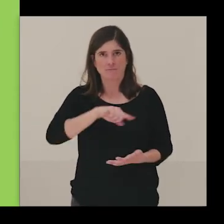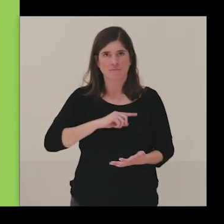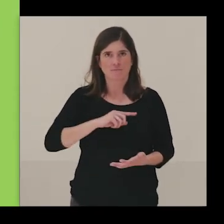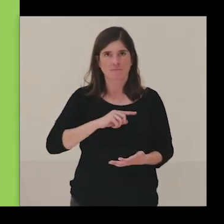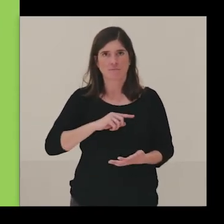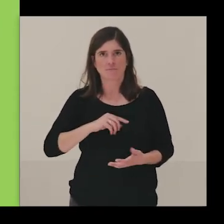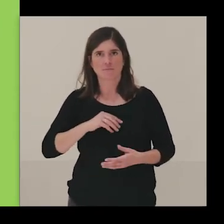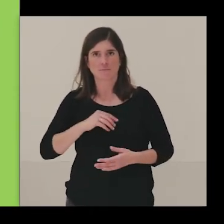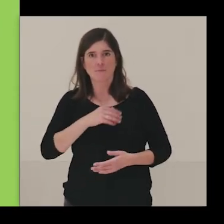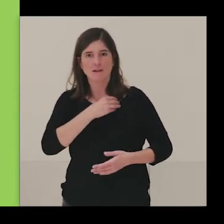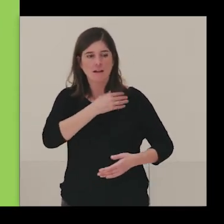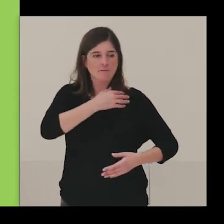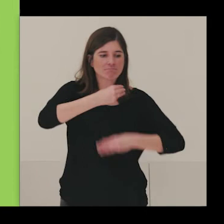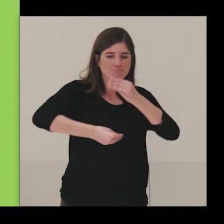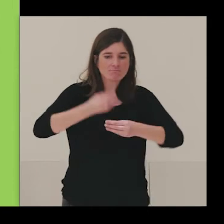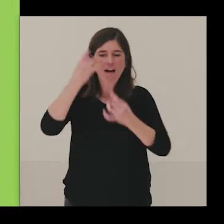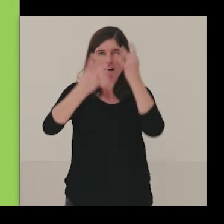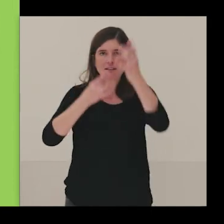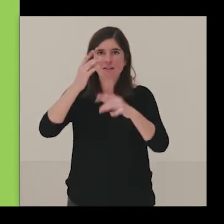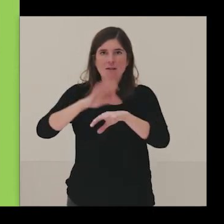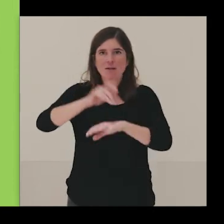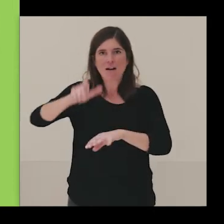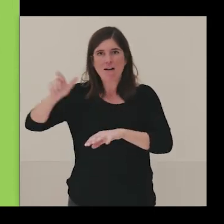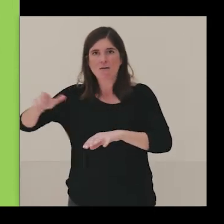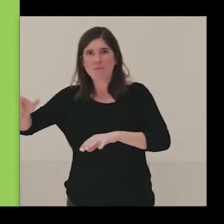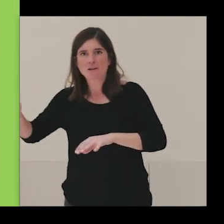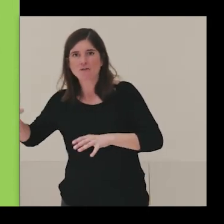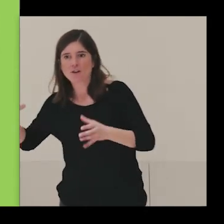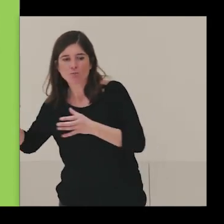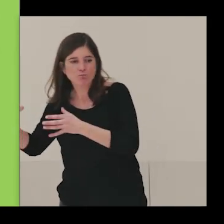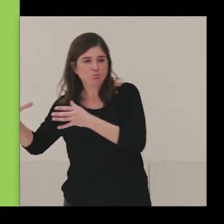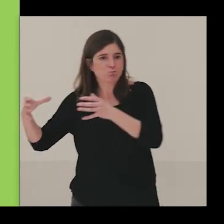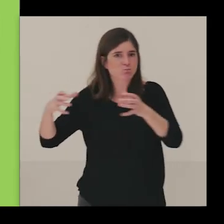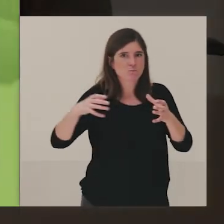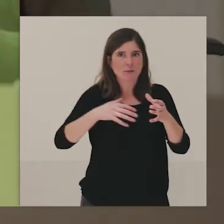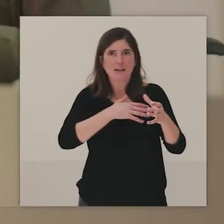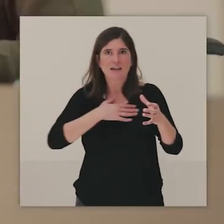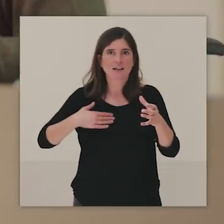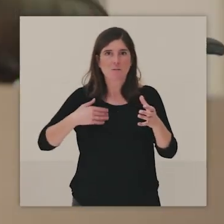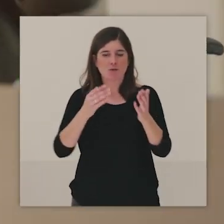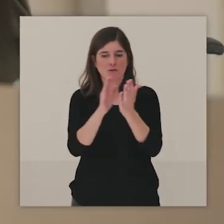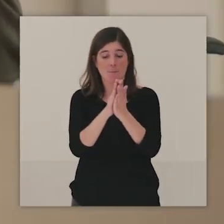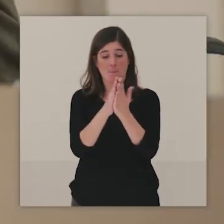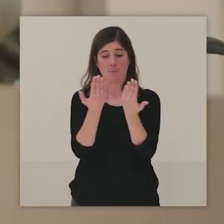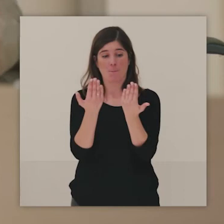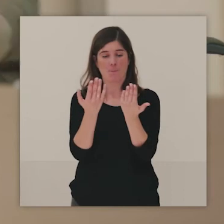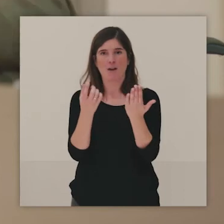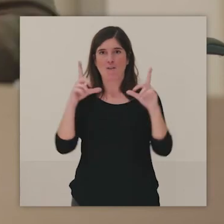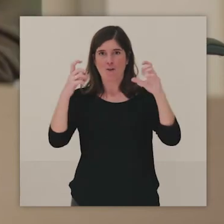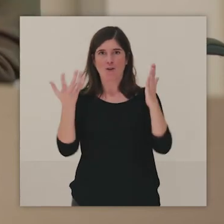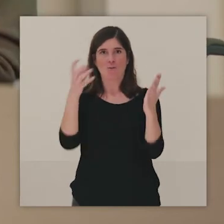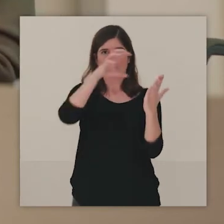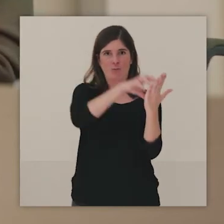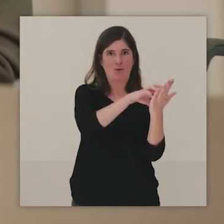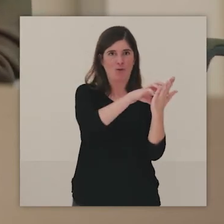acción. Personas visitando el museo. Y entonces por eso se hizo esa portada para que fuese algo huyendo de